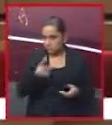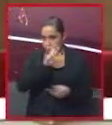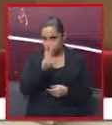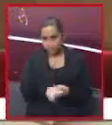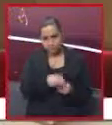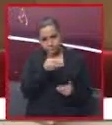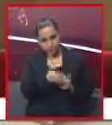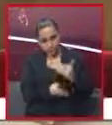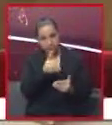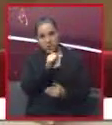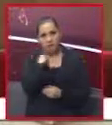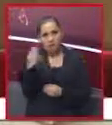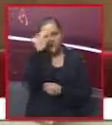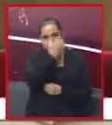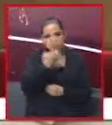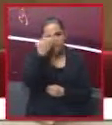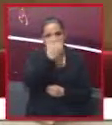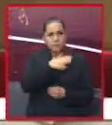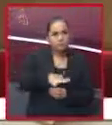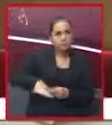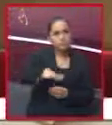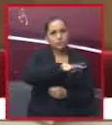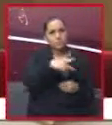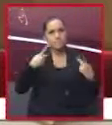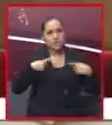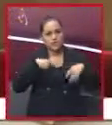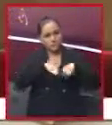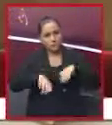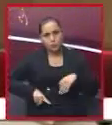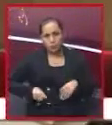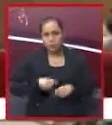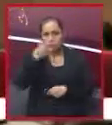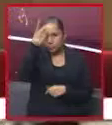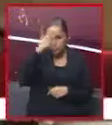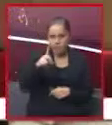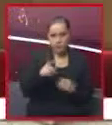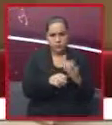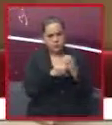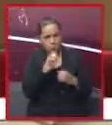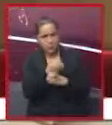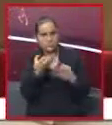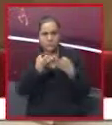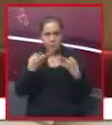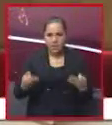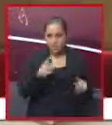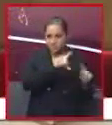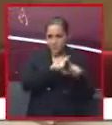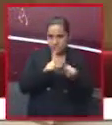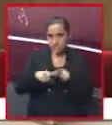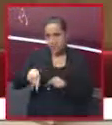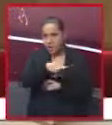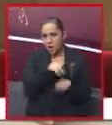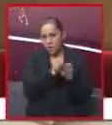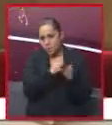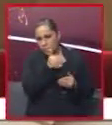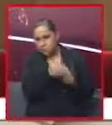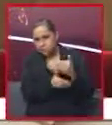evolución patrimonial de los servidores públicos de la Administración Pública Federal y no